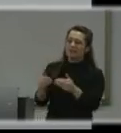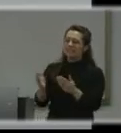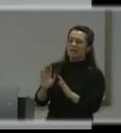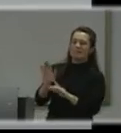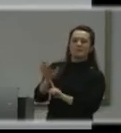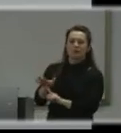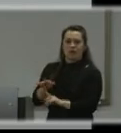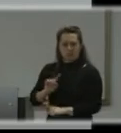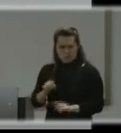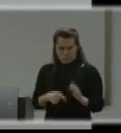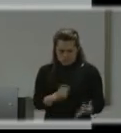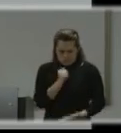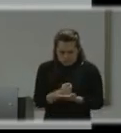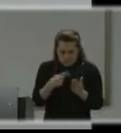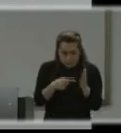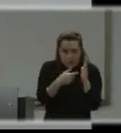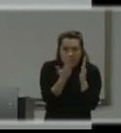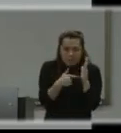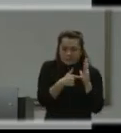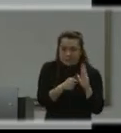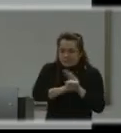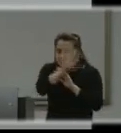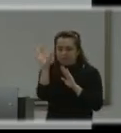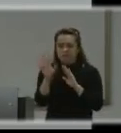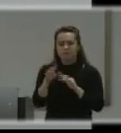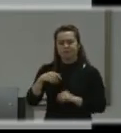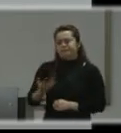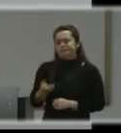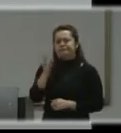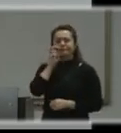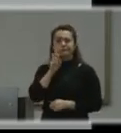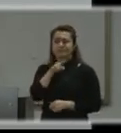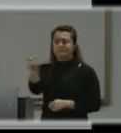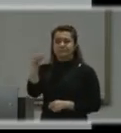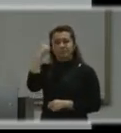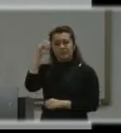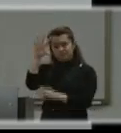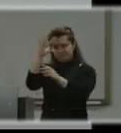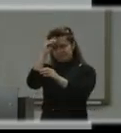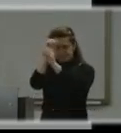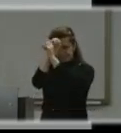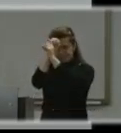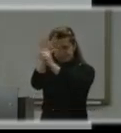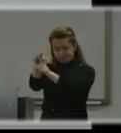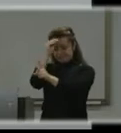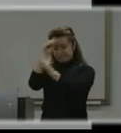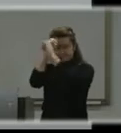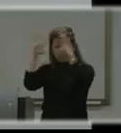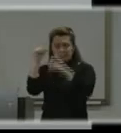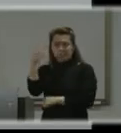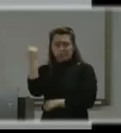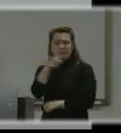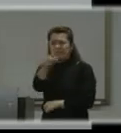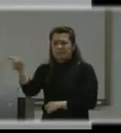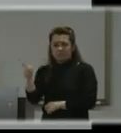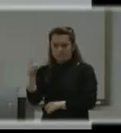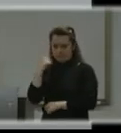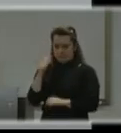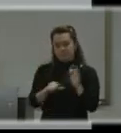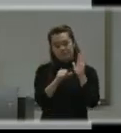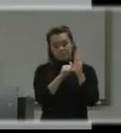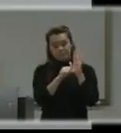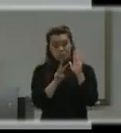obligación explícita y como vimos sobre la sexualidad hay muchísimos estereotipos, la sexualidad de personas con discapacidad. El artículo